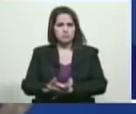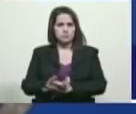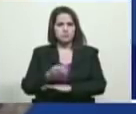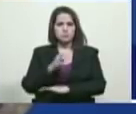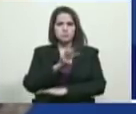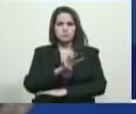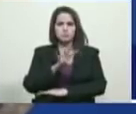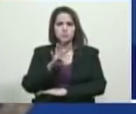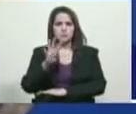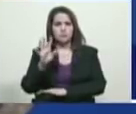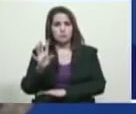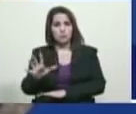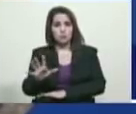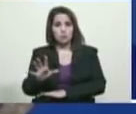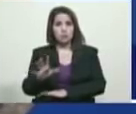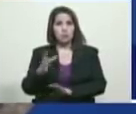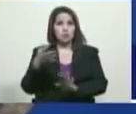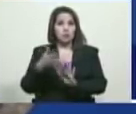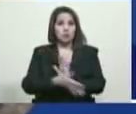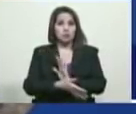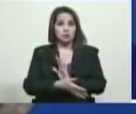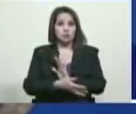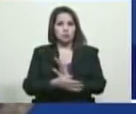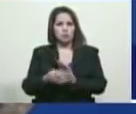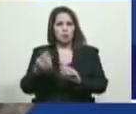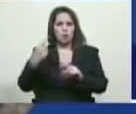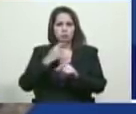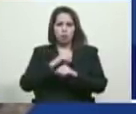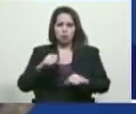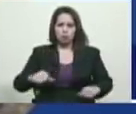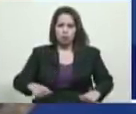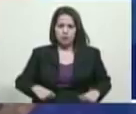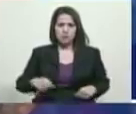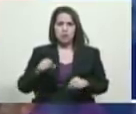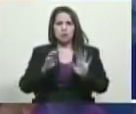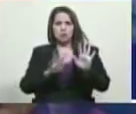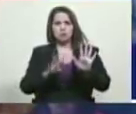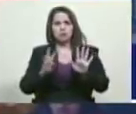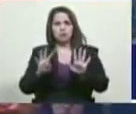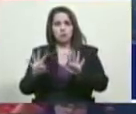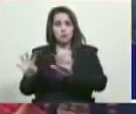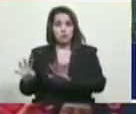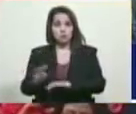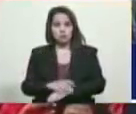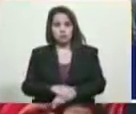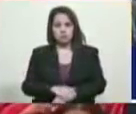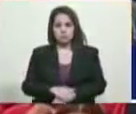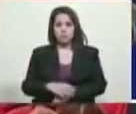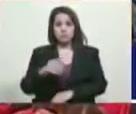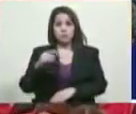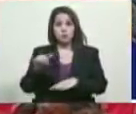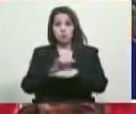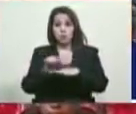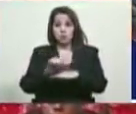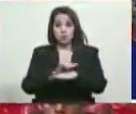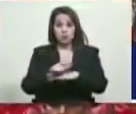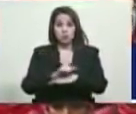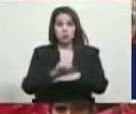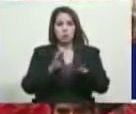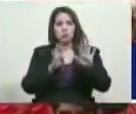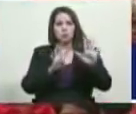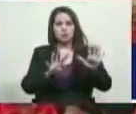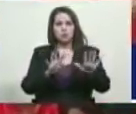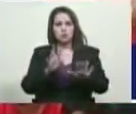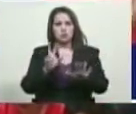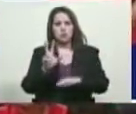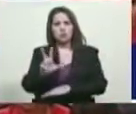Esparta, 265. Portuguesa, 499. Sucre, 487.